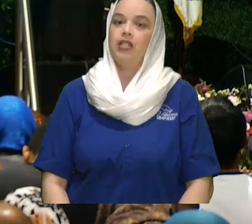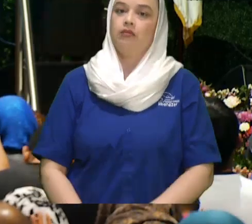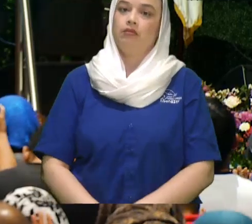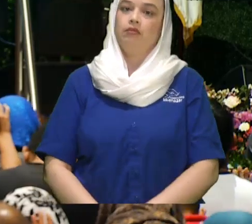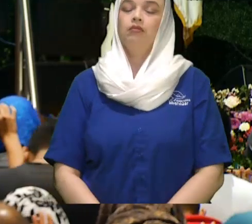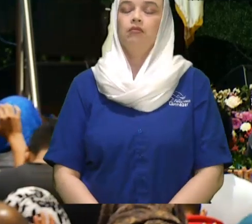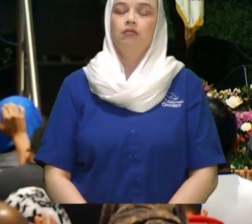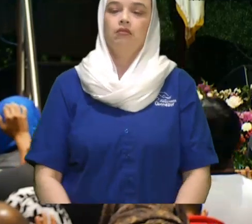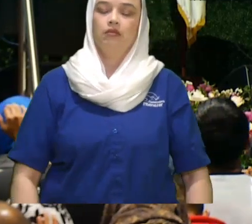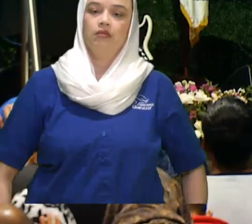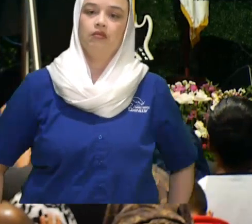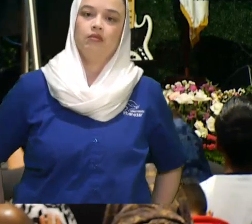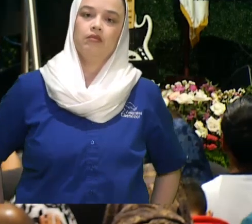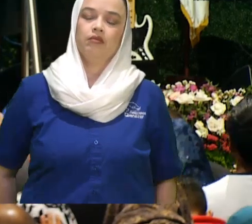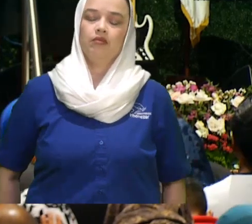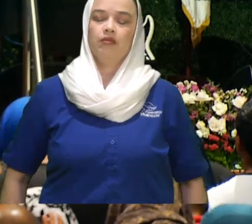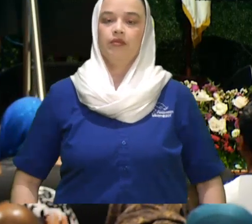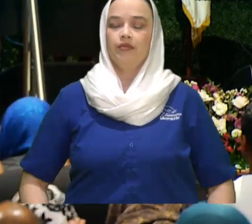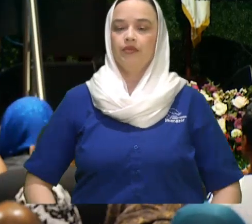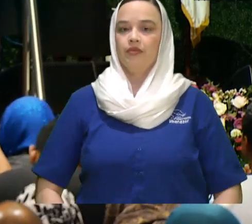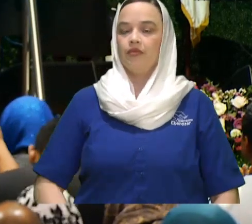señor por favor